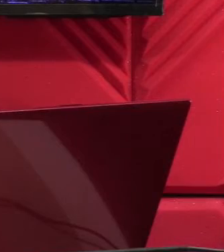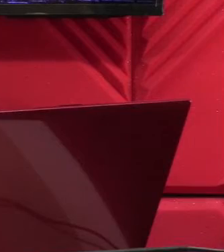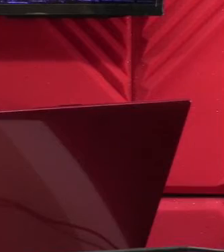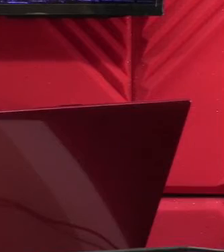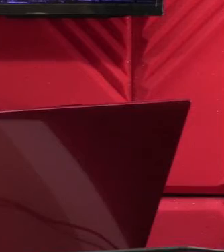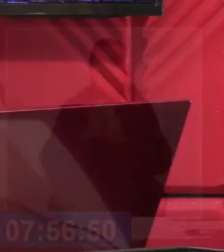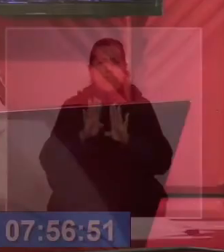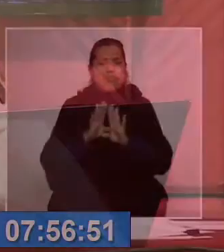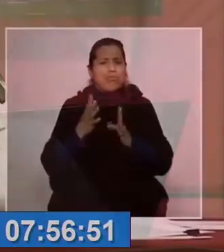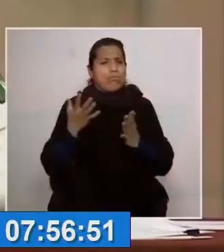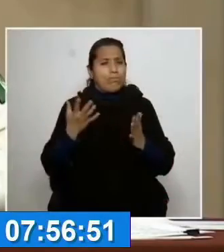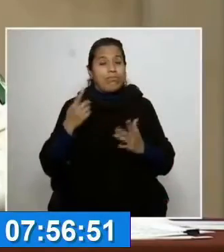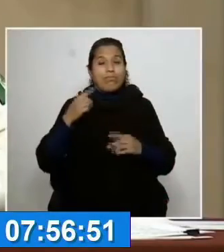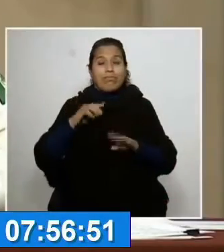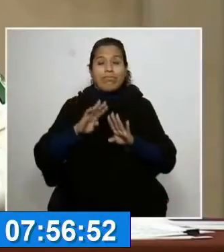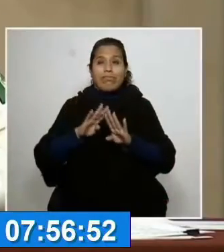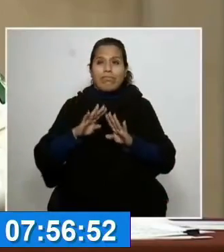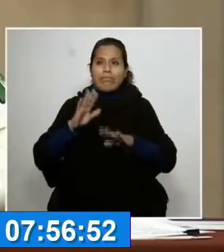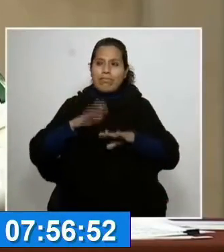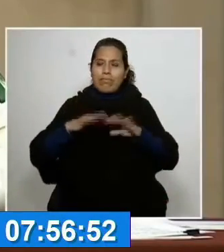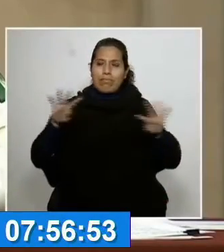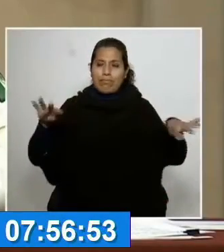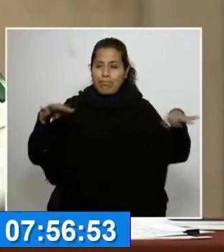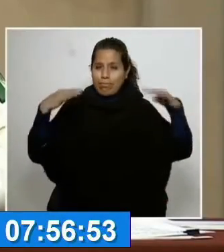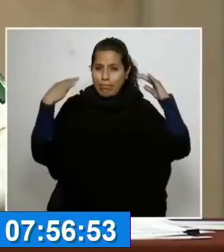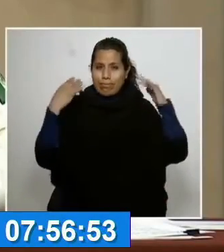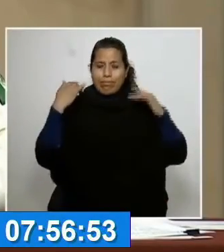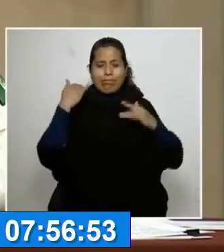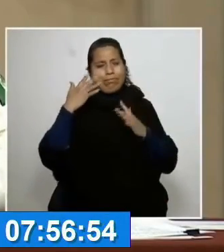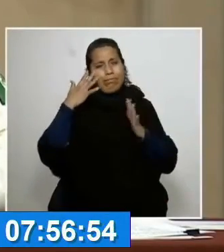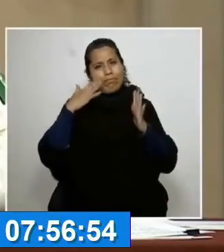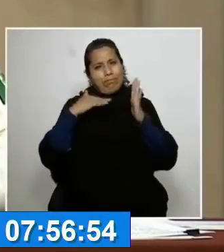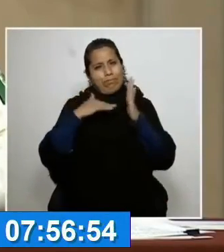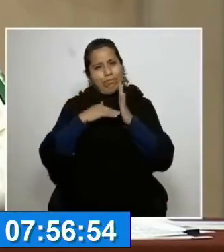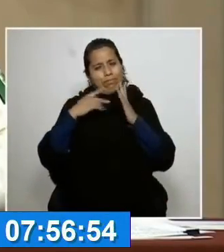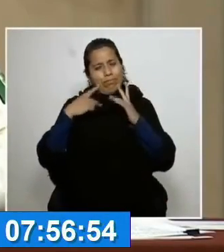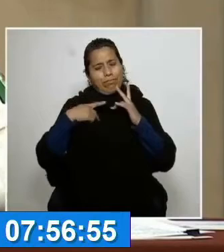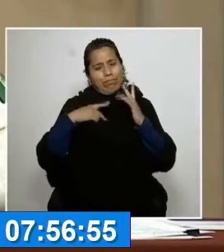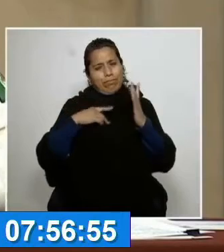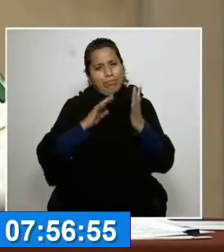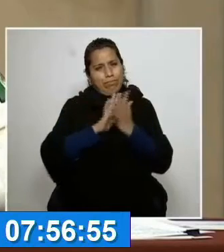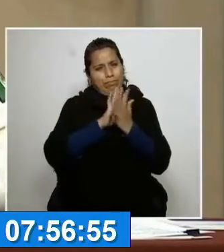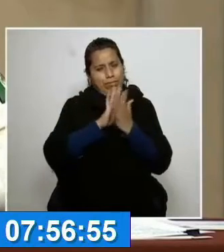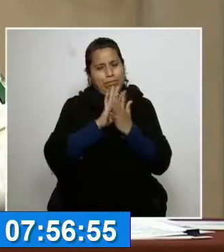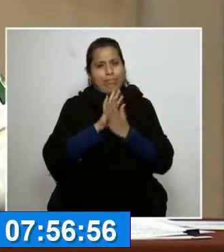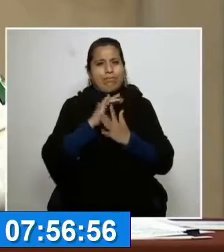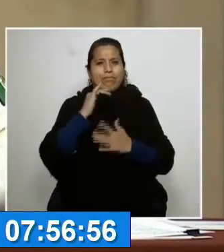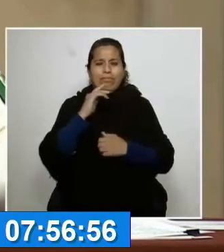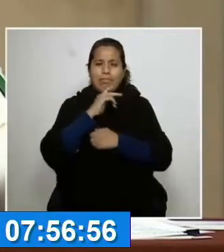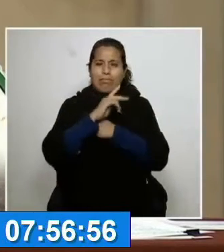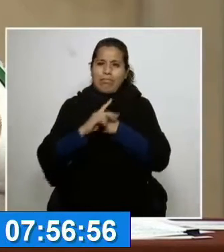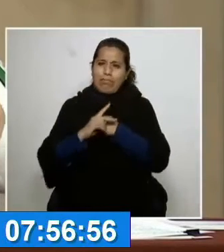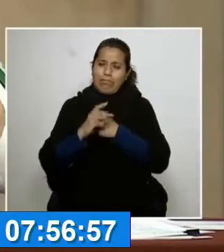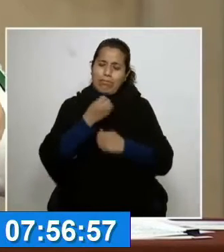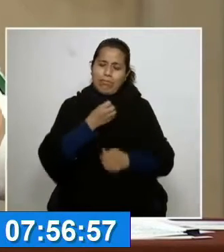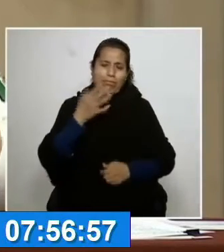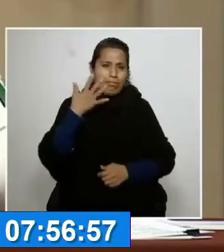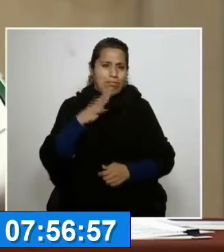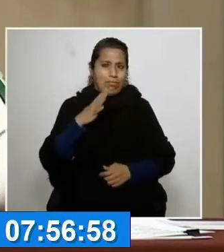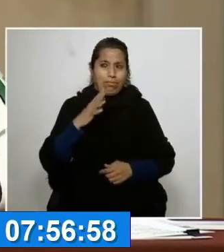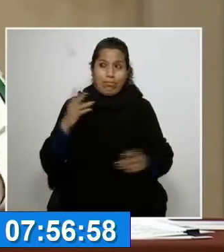Zacatecas contará con todo el apoyo de la Secretaría de Turismo del Gobierno de México en planeación, desarrollo regional, el